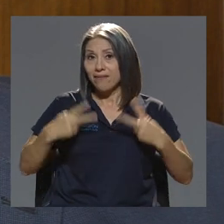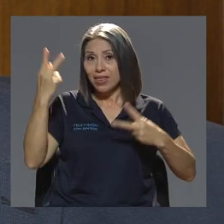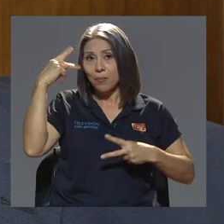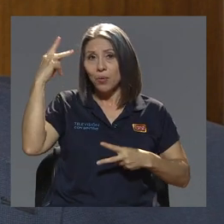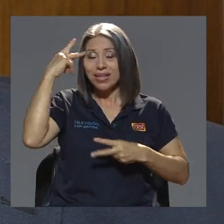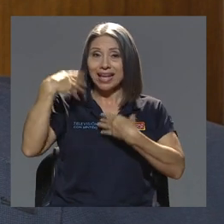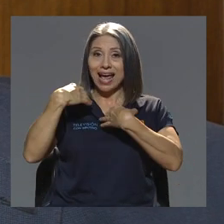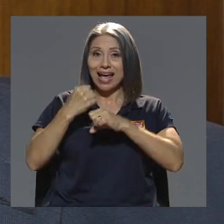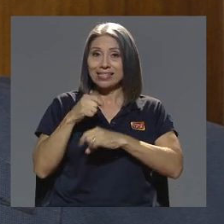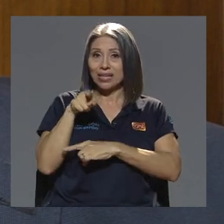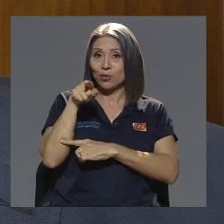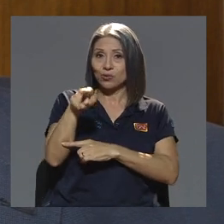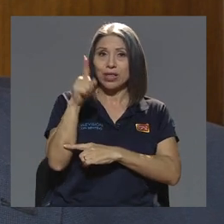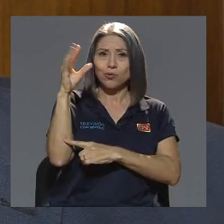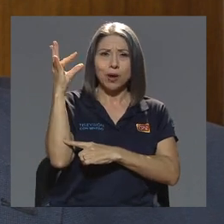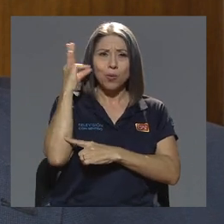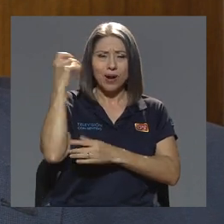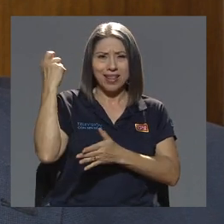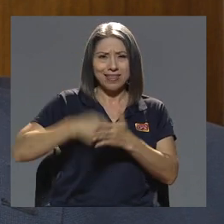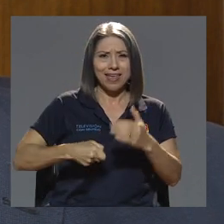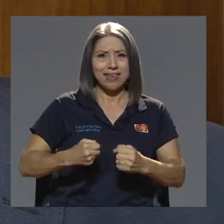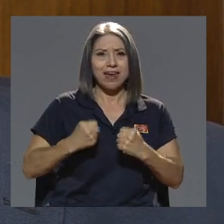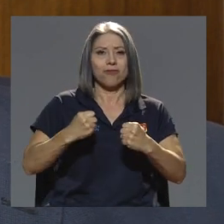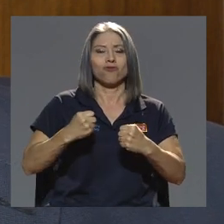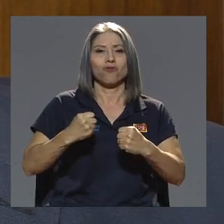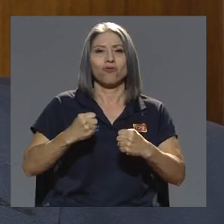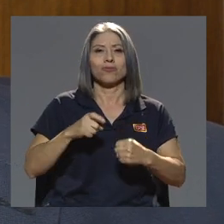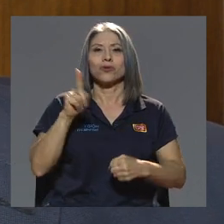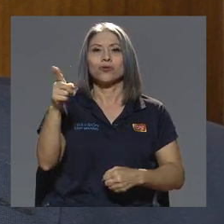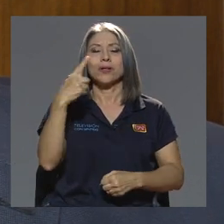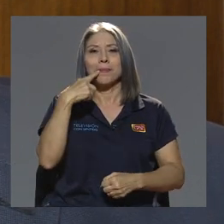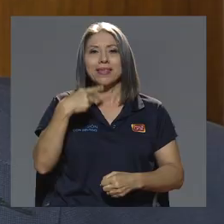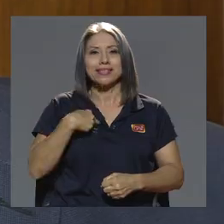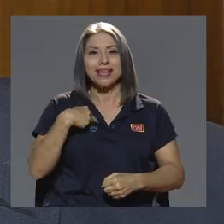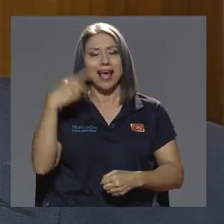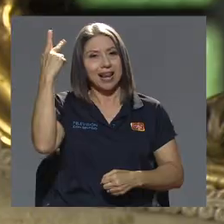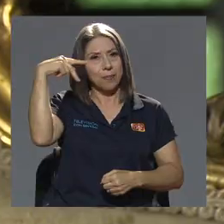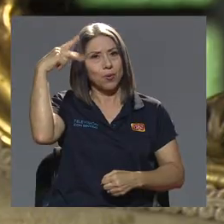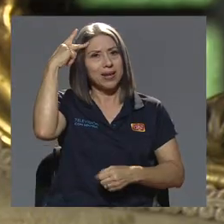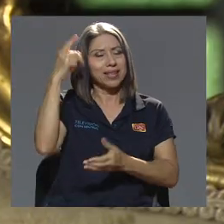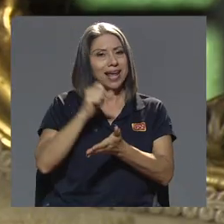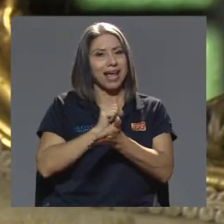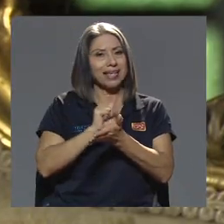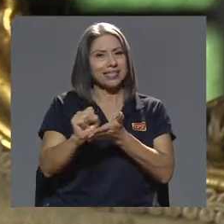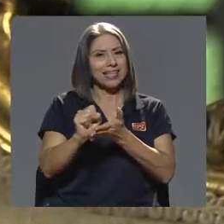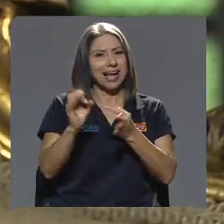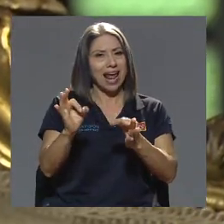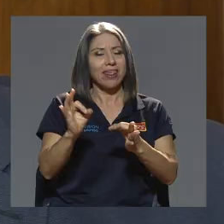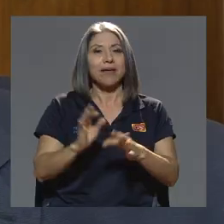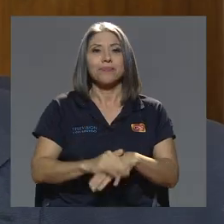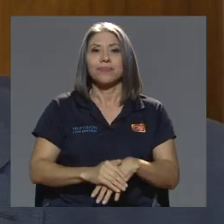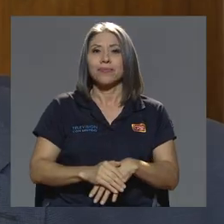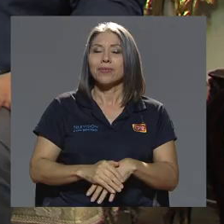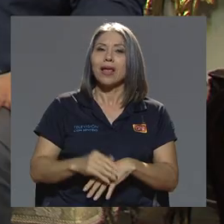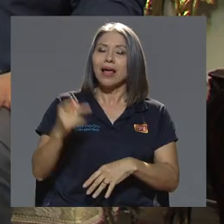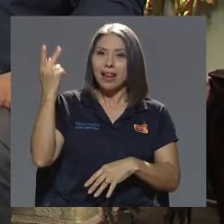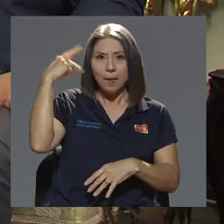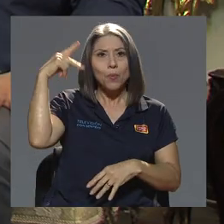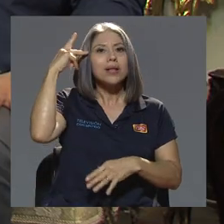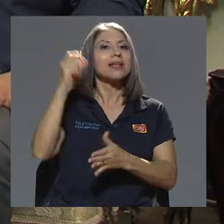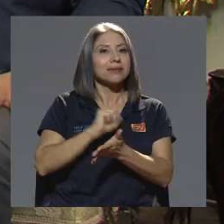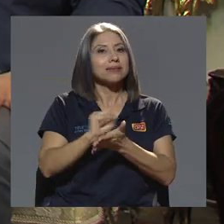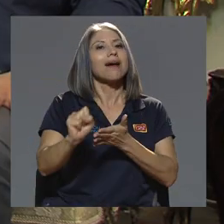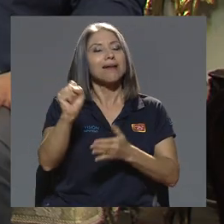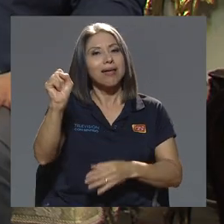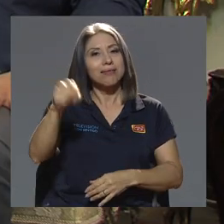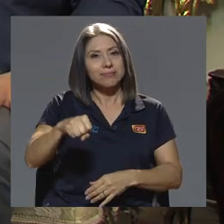de convertirse en una mujer de hierro, y usted me decía, la política es sagrada. ¿La política? Es sagrada. Ah, sí, la política